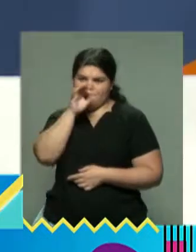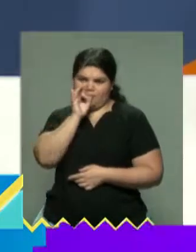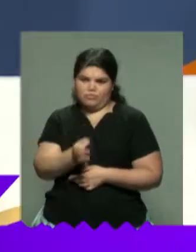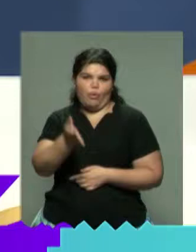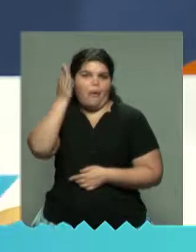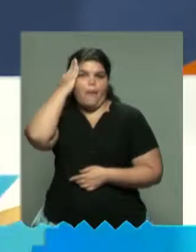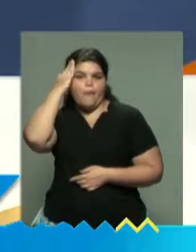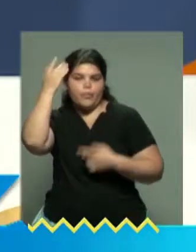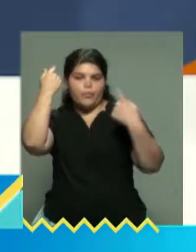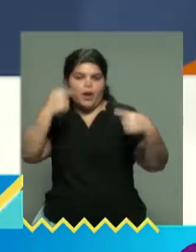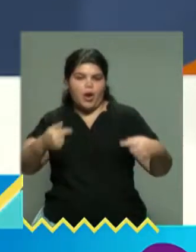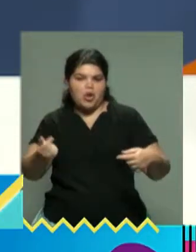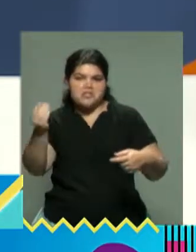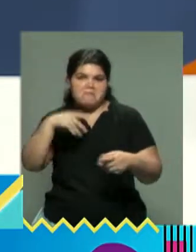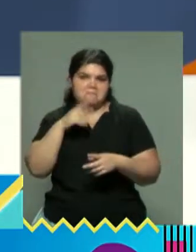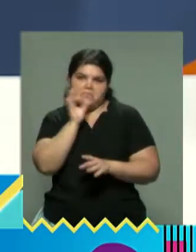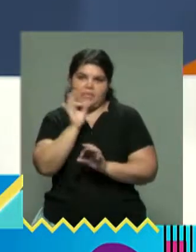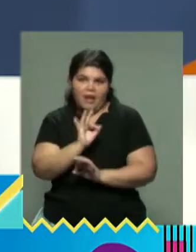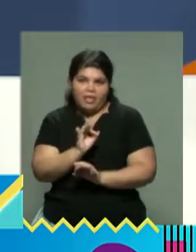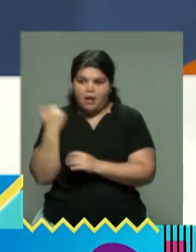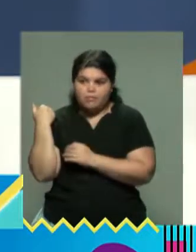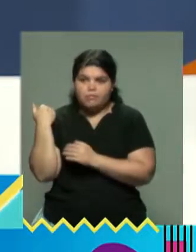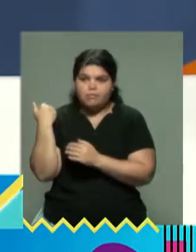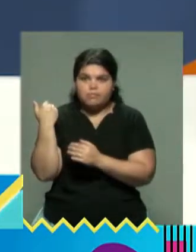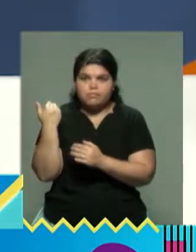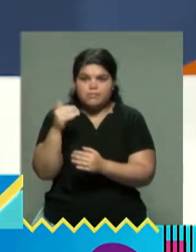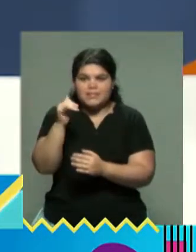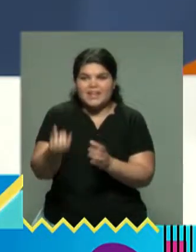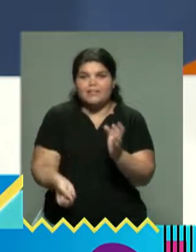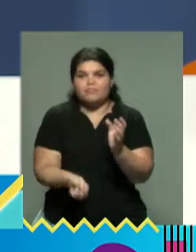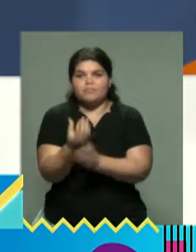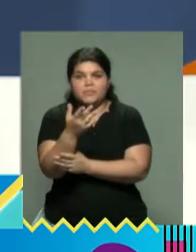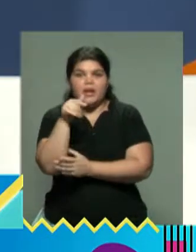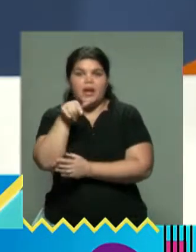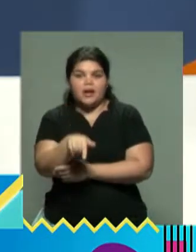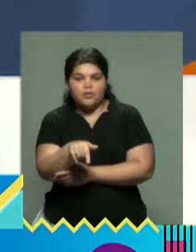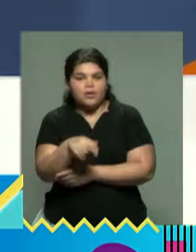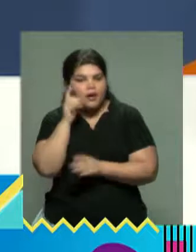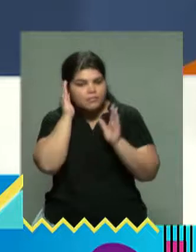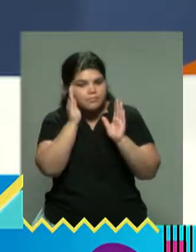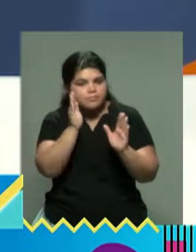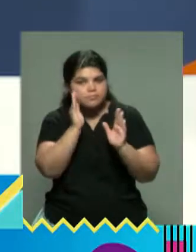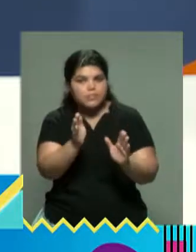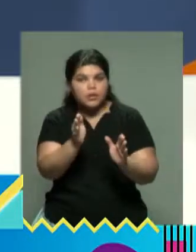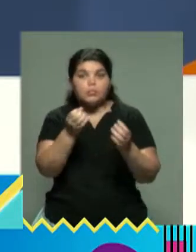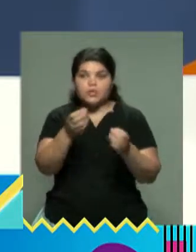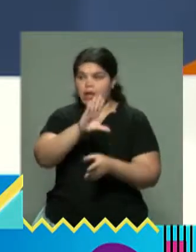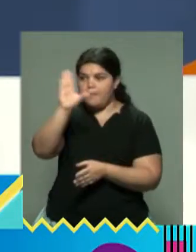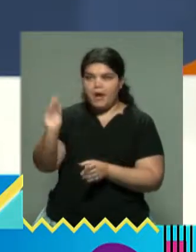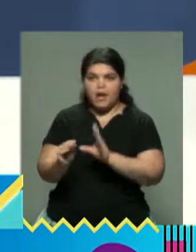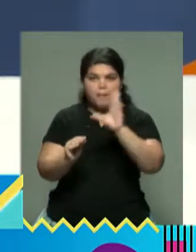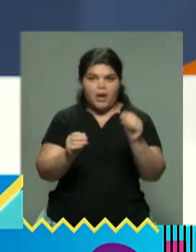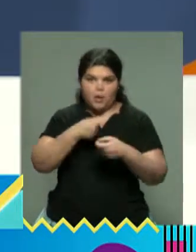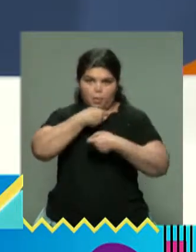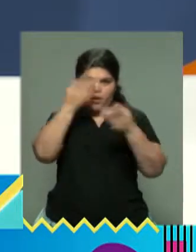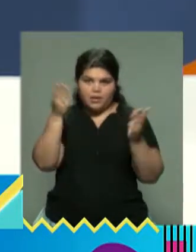y por eso no existían estos seguros, pero hoy en día ya lo están tomando en cuenta. ¿Por qué? Porque al país que vos vayas,